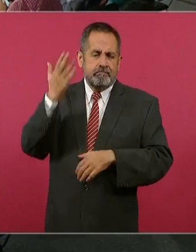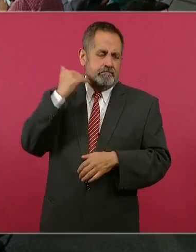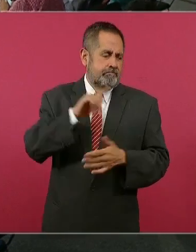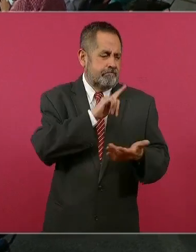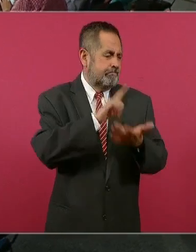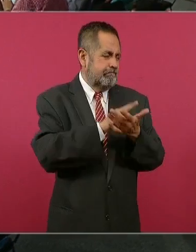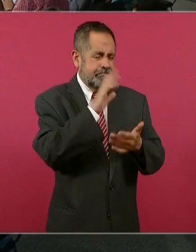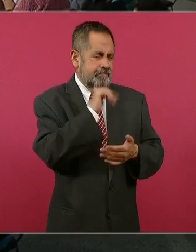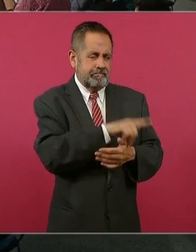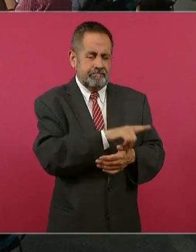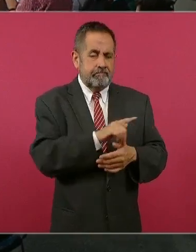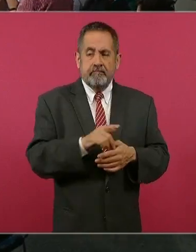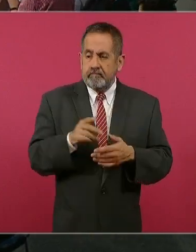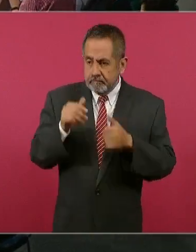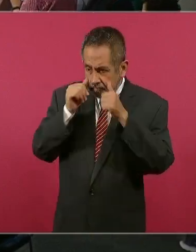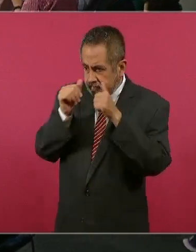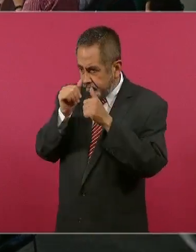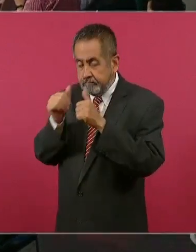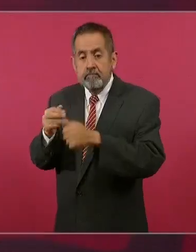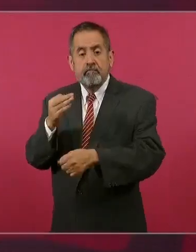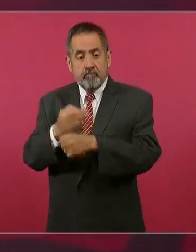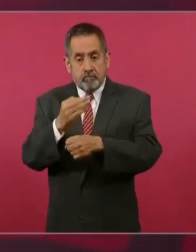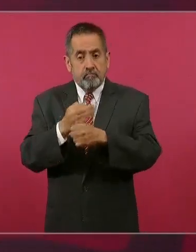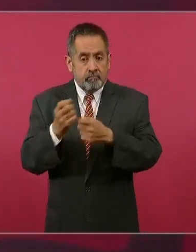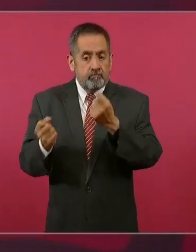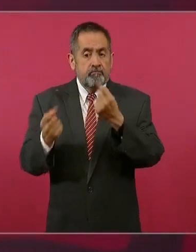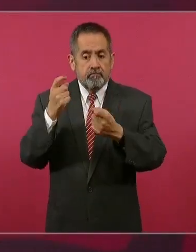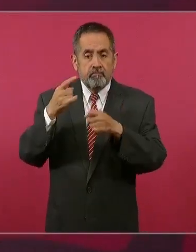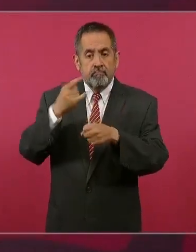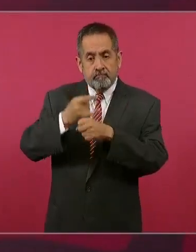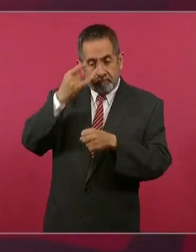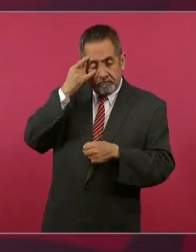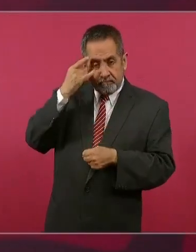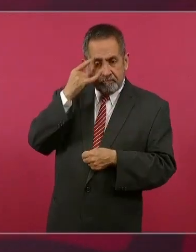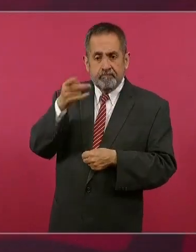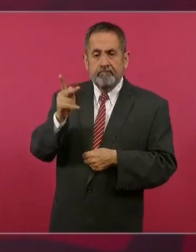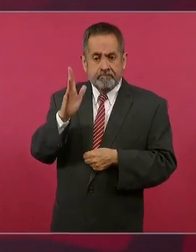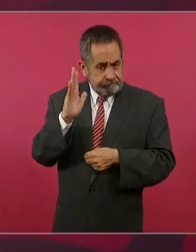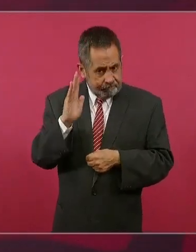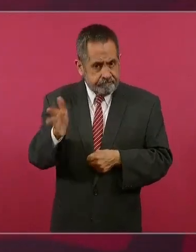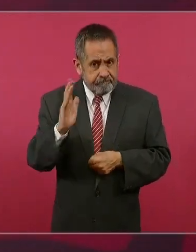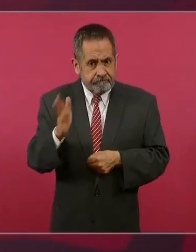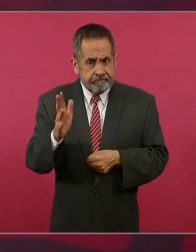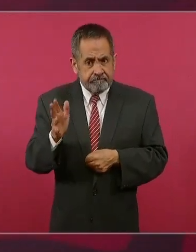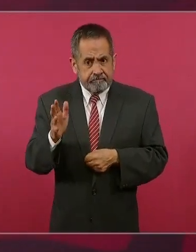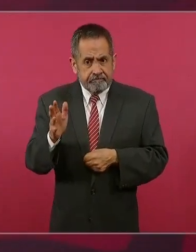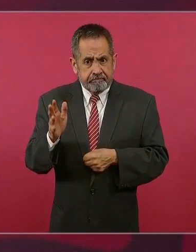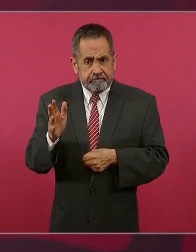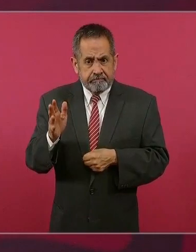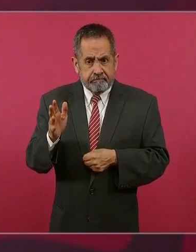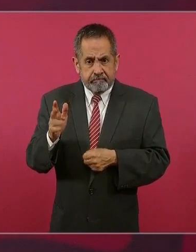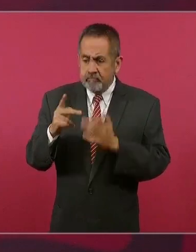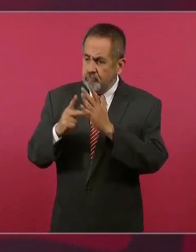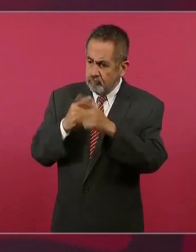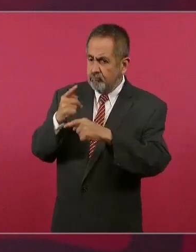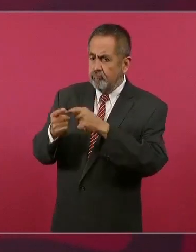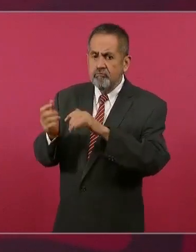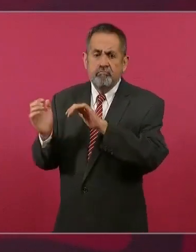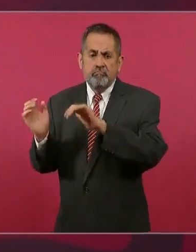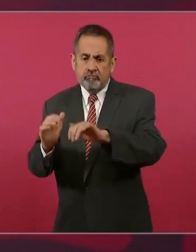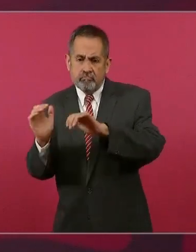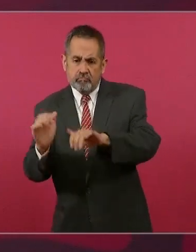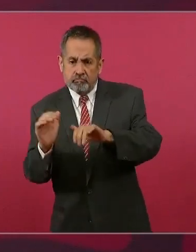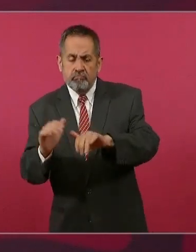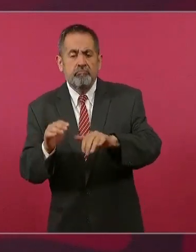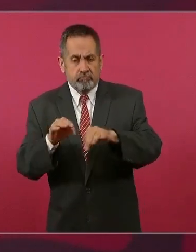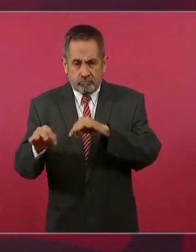reforma educativa. Ahorita sí tenemos algunos casos de Campeche, pero ya hemos reinstalado a algunos